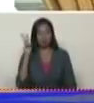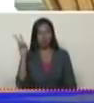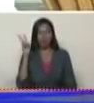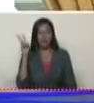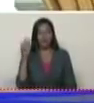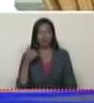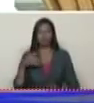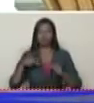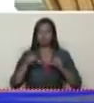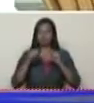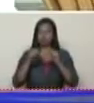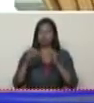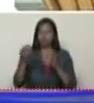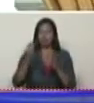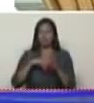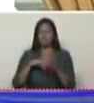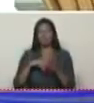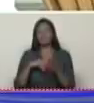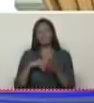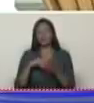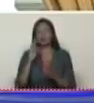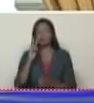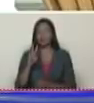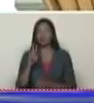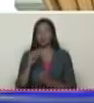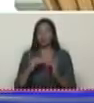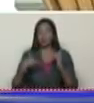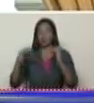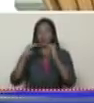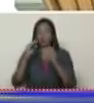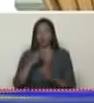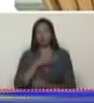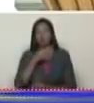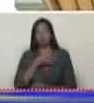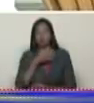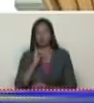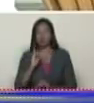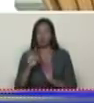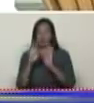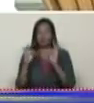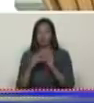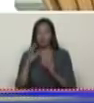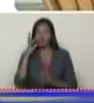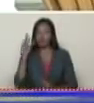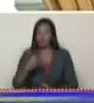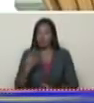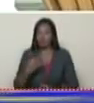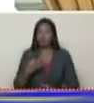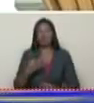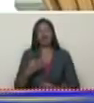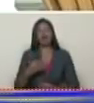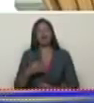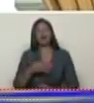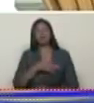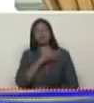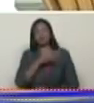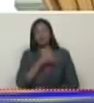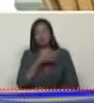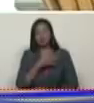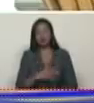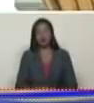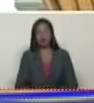ha avanzado hacia índices de igualdad social, de seguridad social,